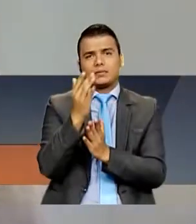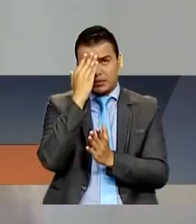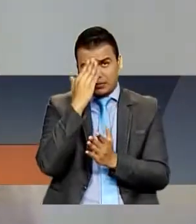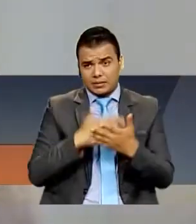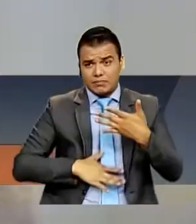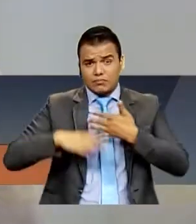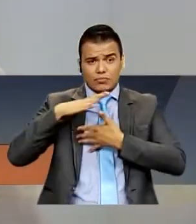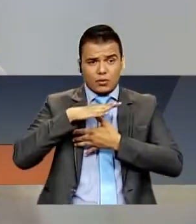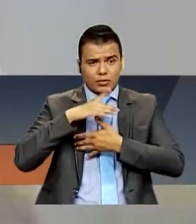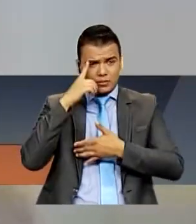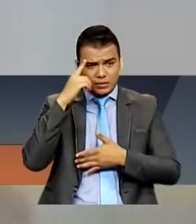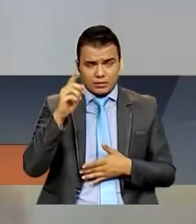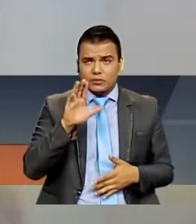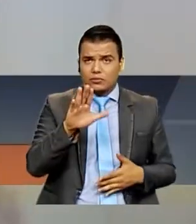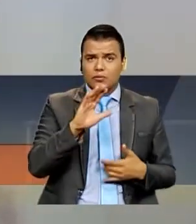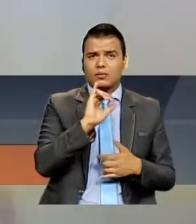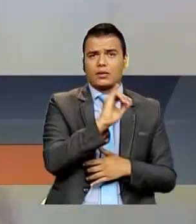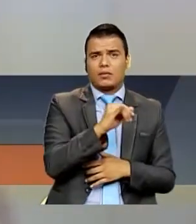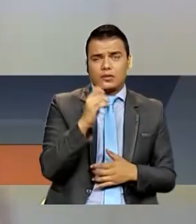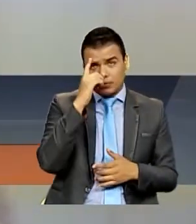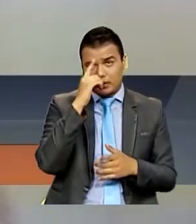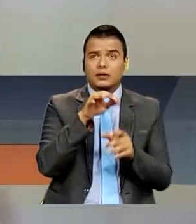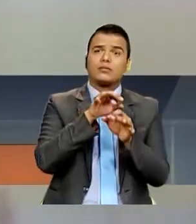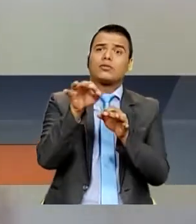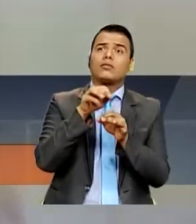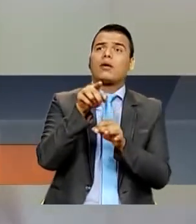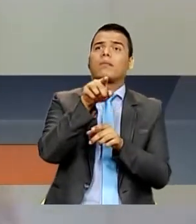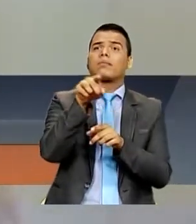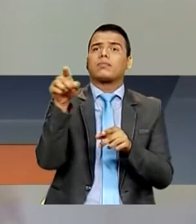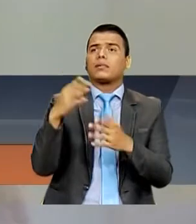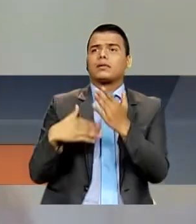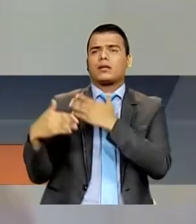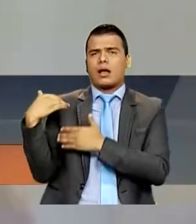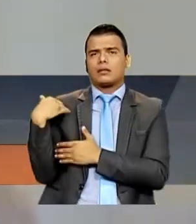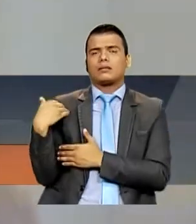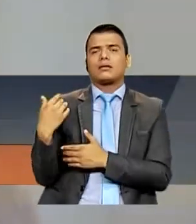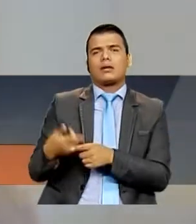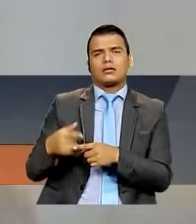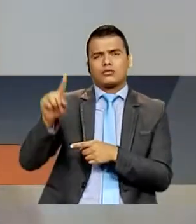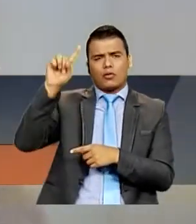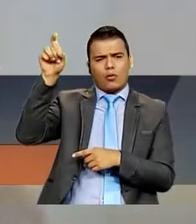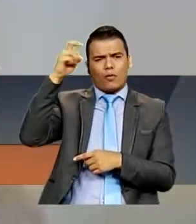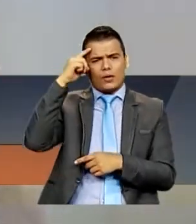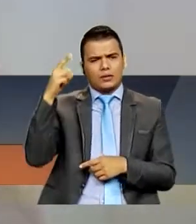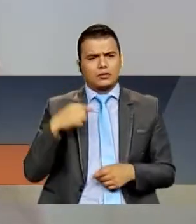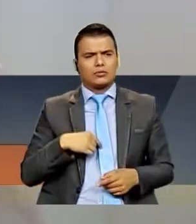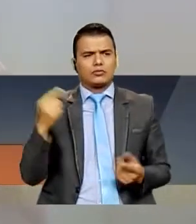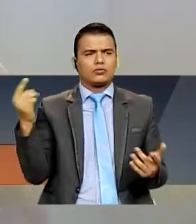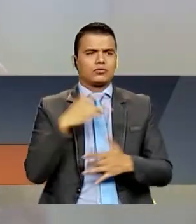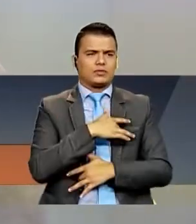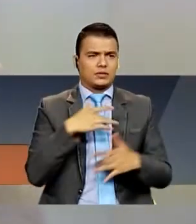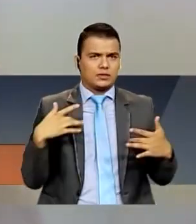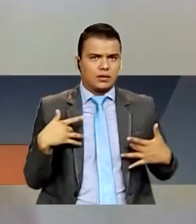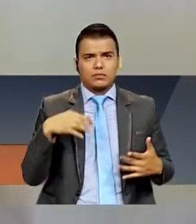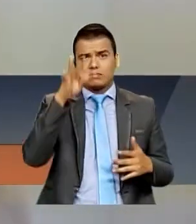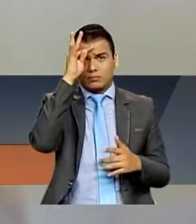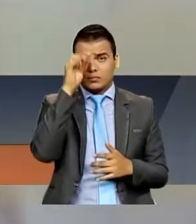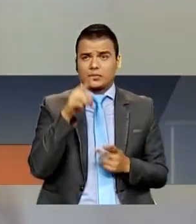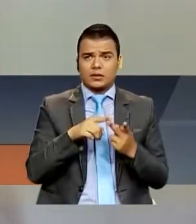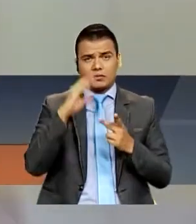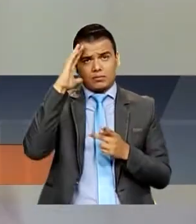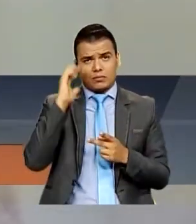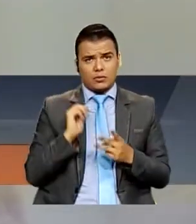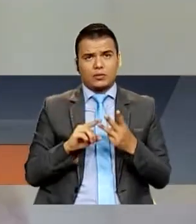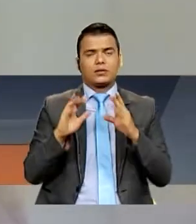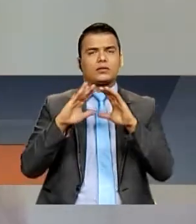puede seguir teniendo corregimientos donde hubo la institucionalidad de puestos de salud, de inspecciones de policía y